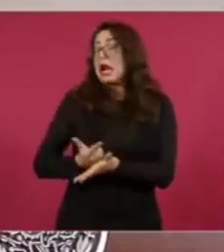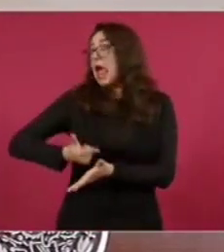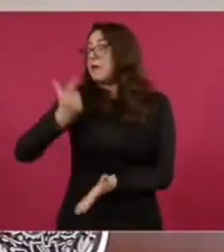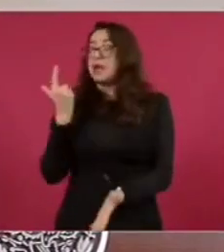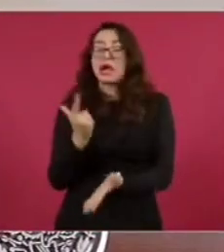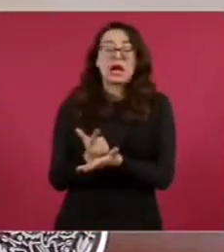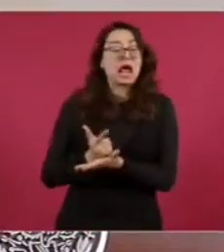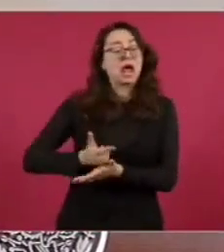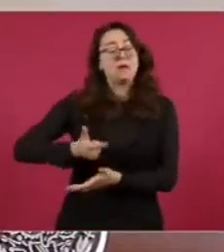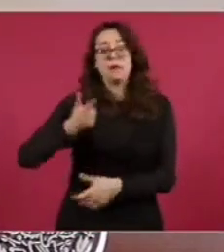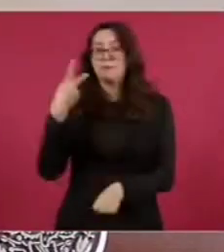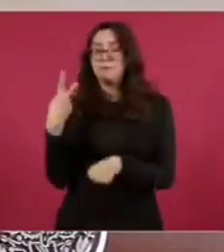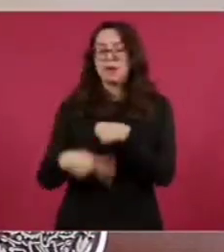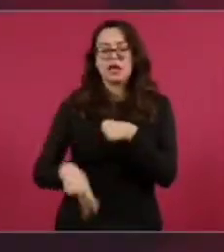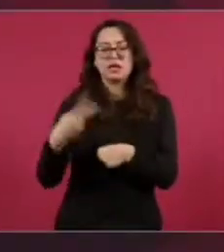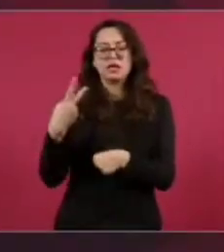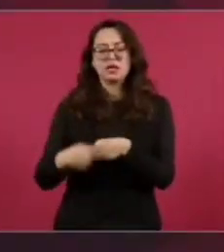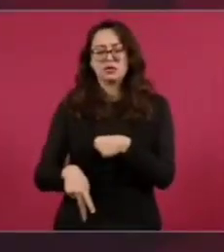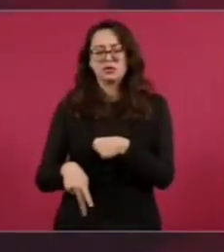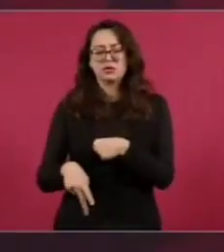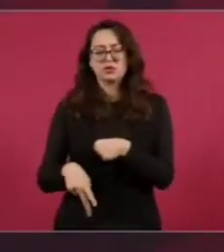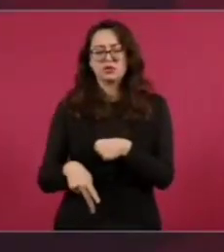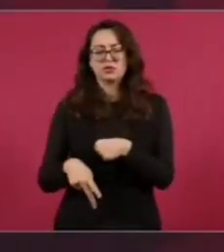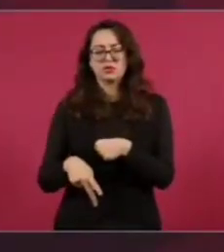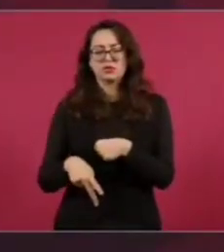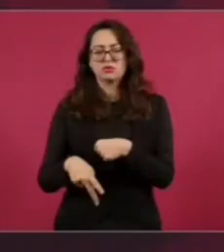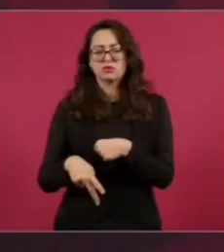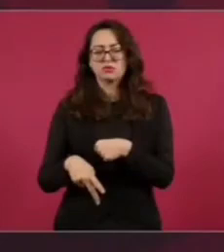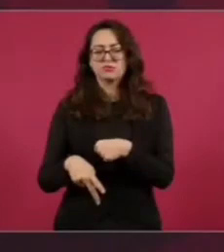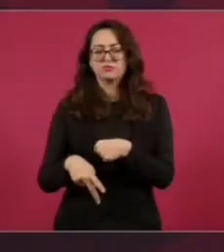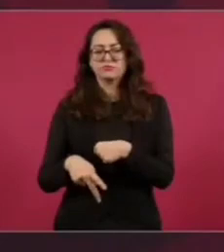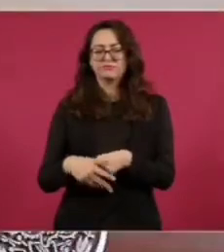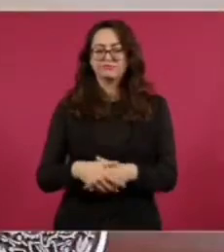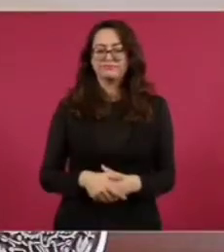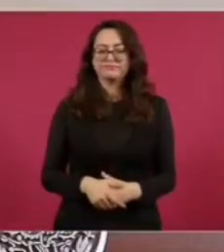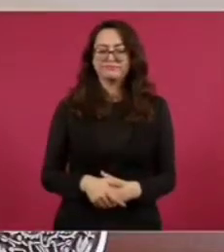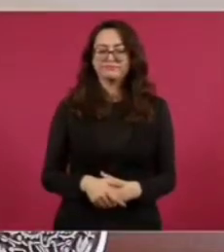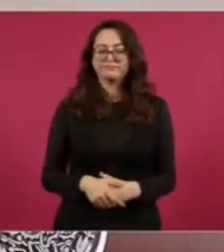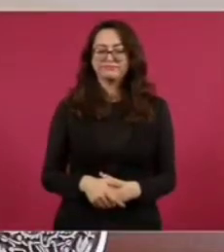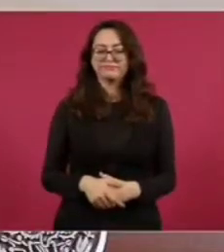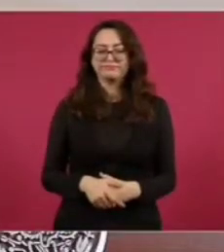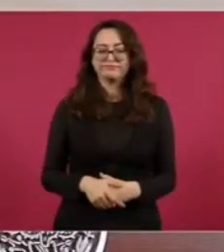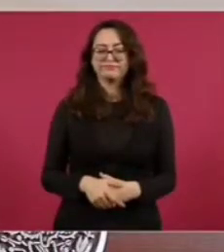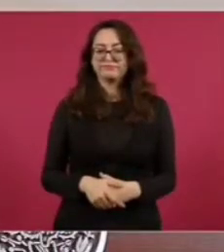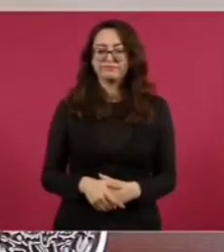¿sí? Es una asociación vinculada